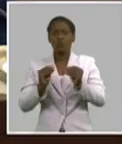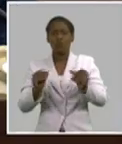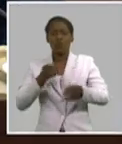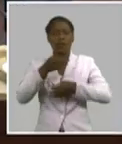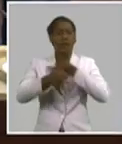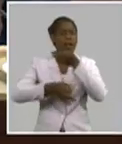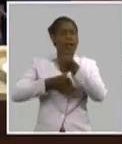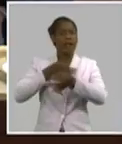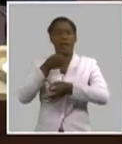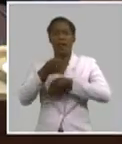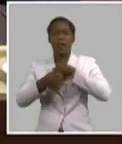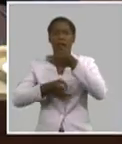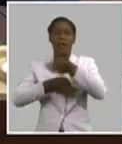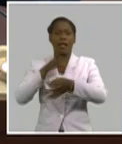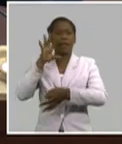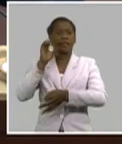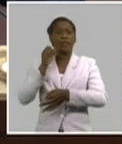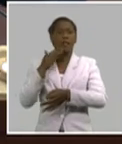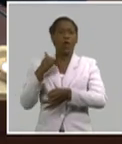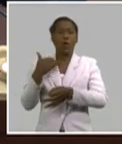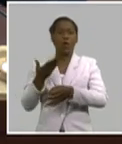natural en el trabajo